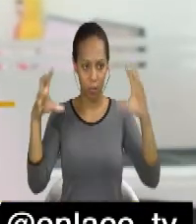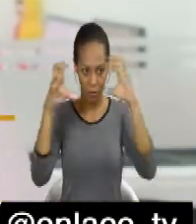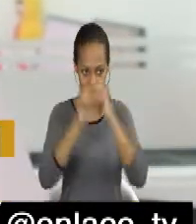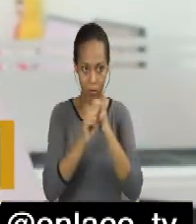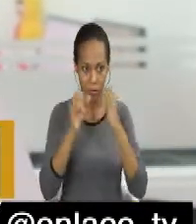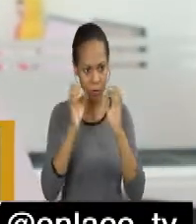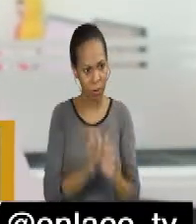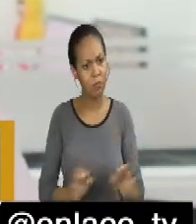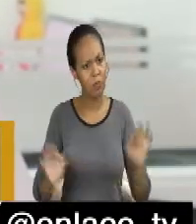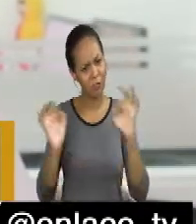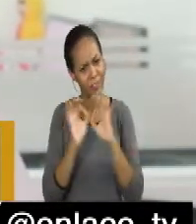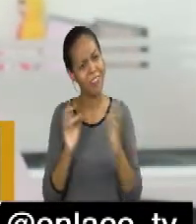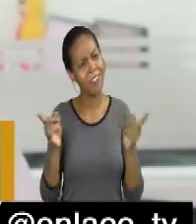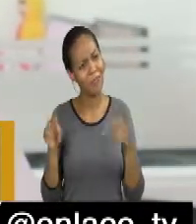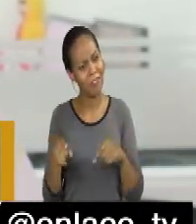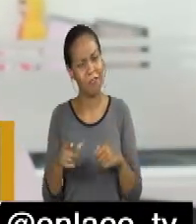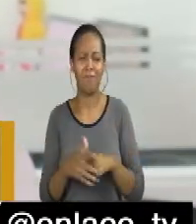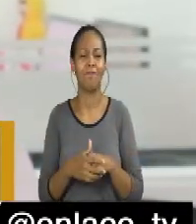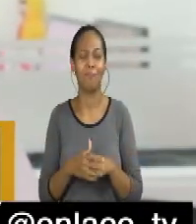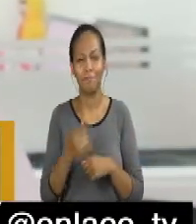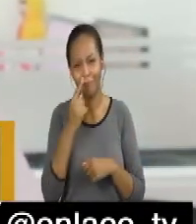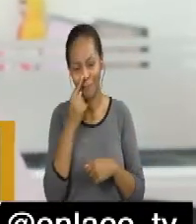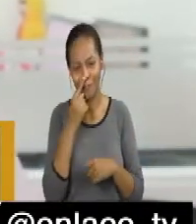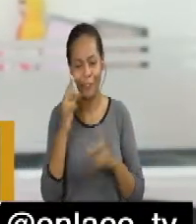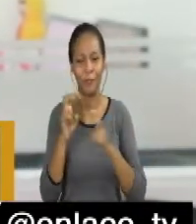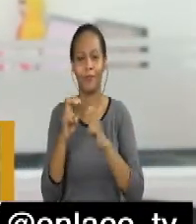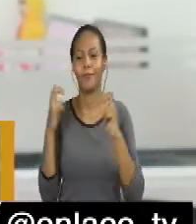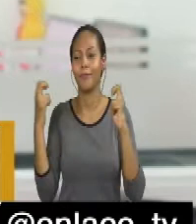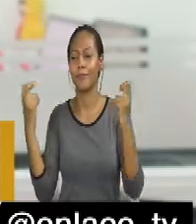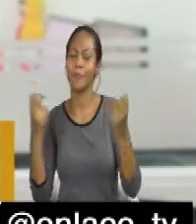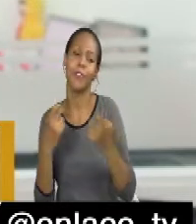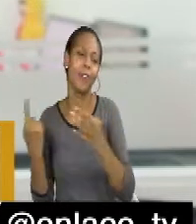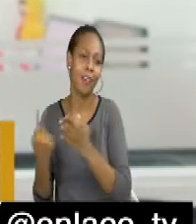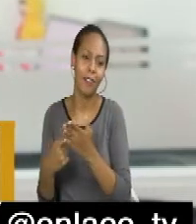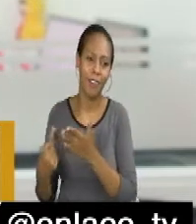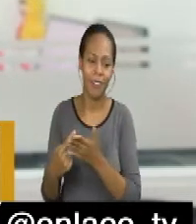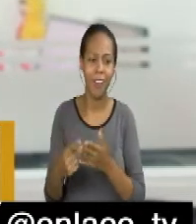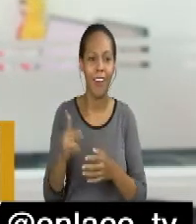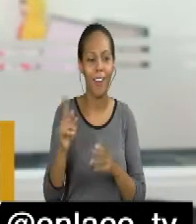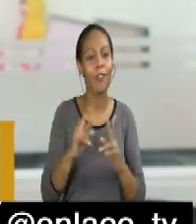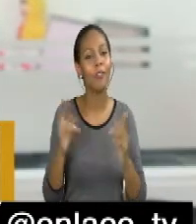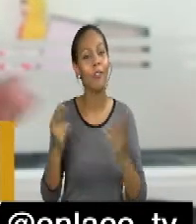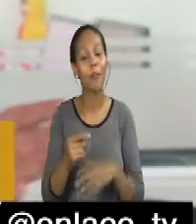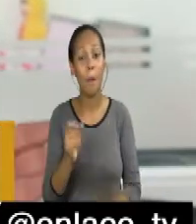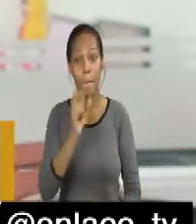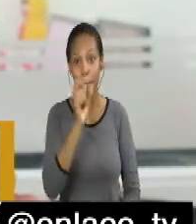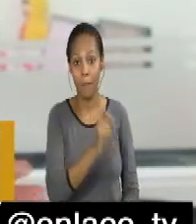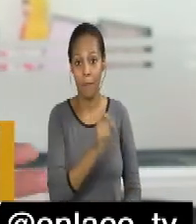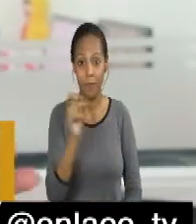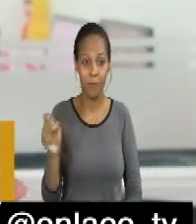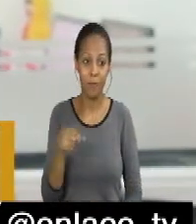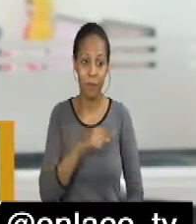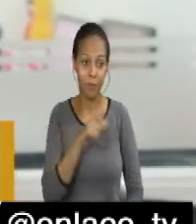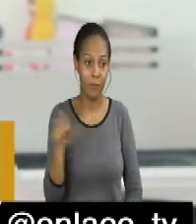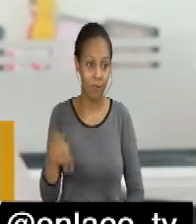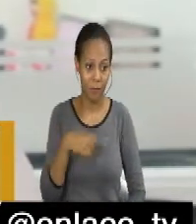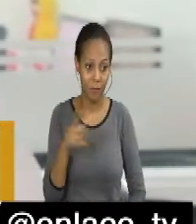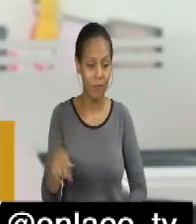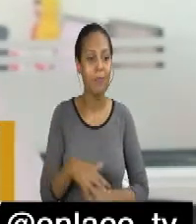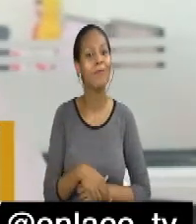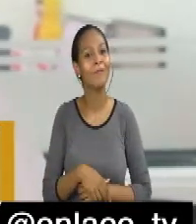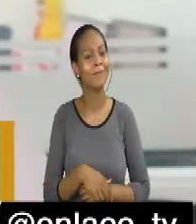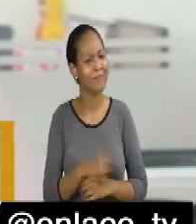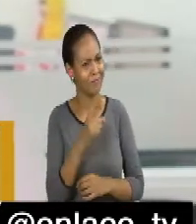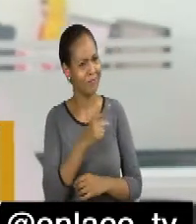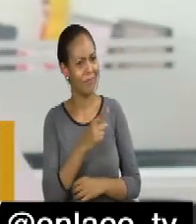muy curiosa reunión en la cual participan los expersoneros de Barranca Bermeja desde 1991.